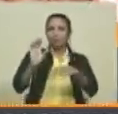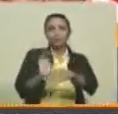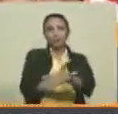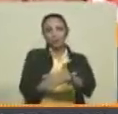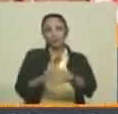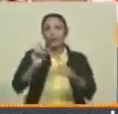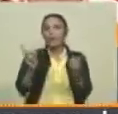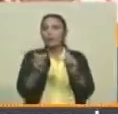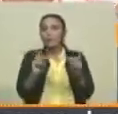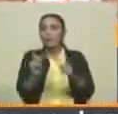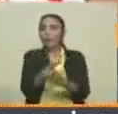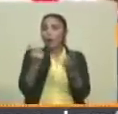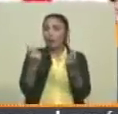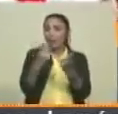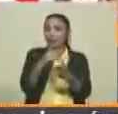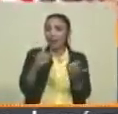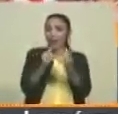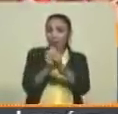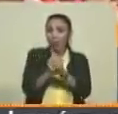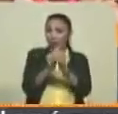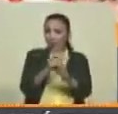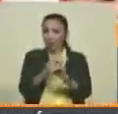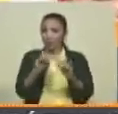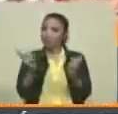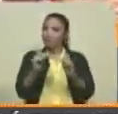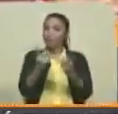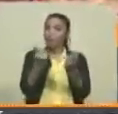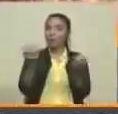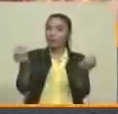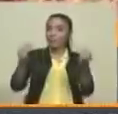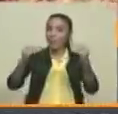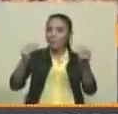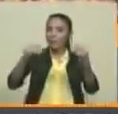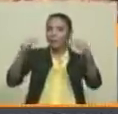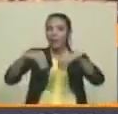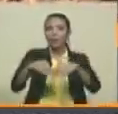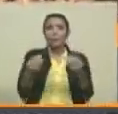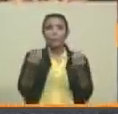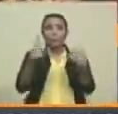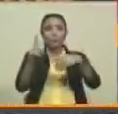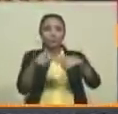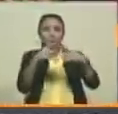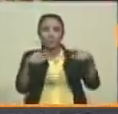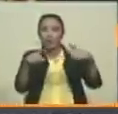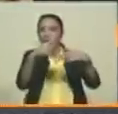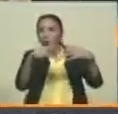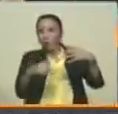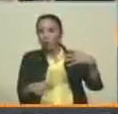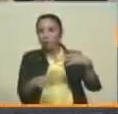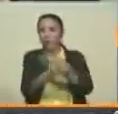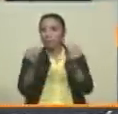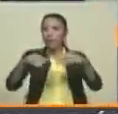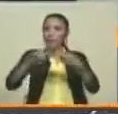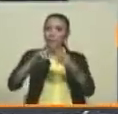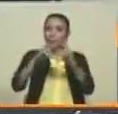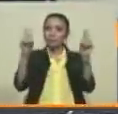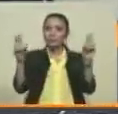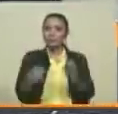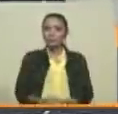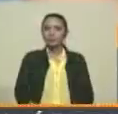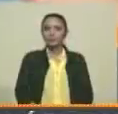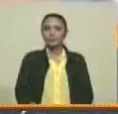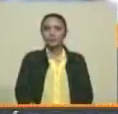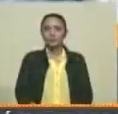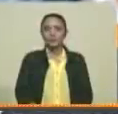no, no basta rezar. Hacen falta muchas cosas para conseguir